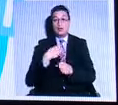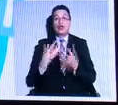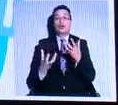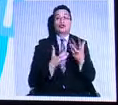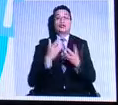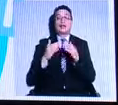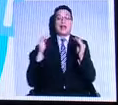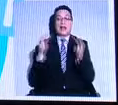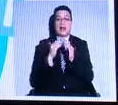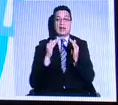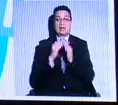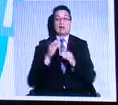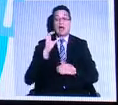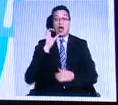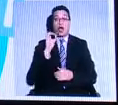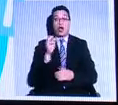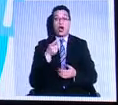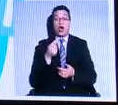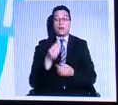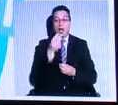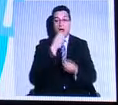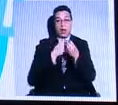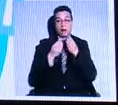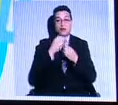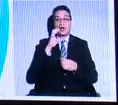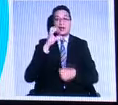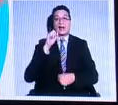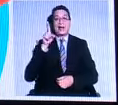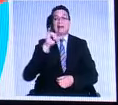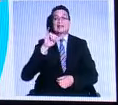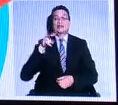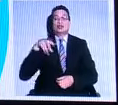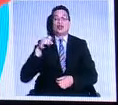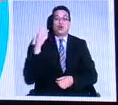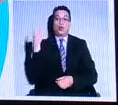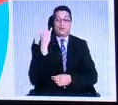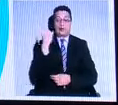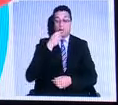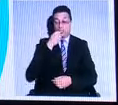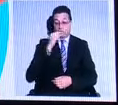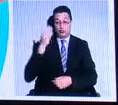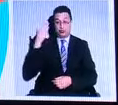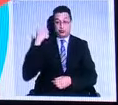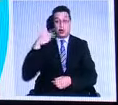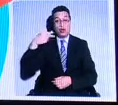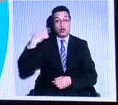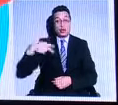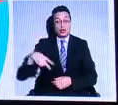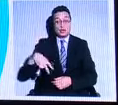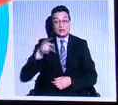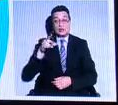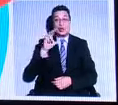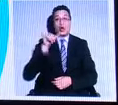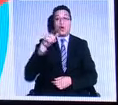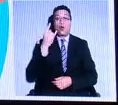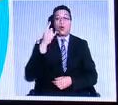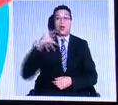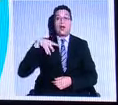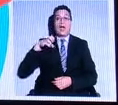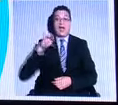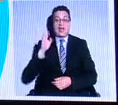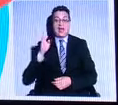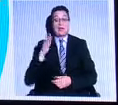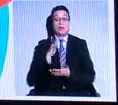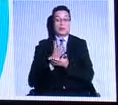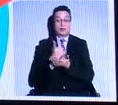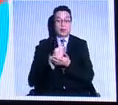casa o para comprar almuerzo en el casino de la universidad. Hace poco vi en las noticias que JUNAEB implementó medidas para que los